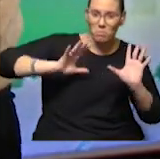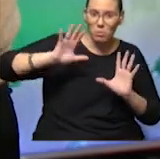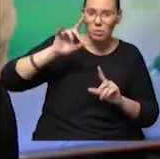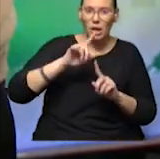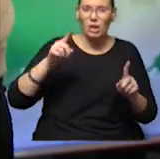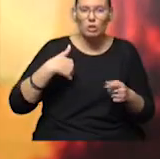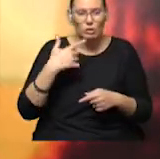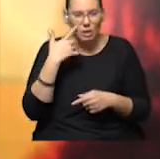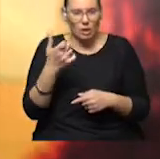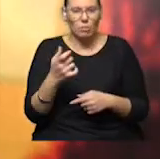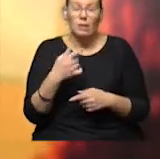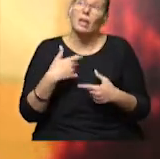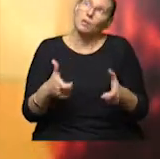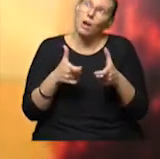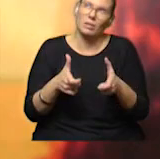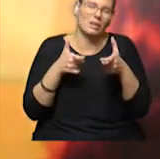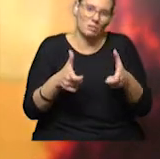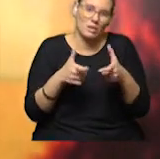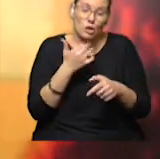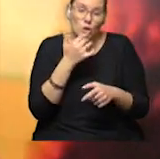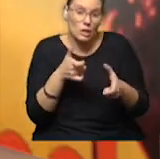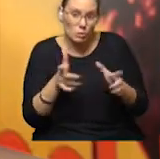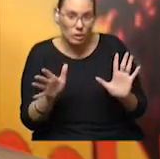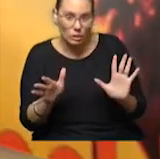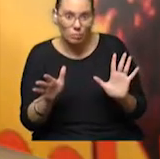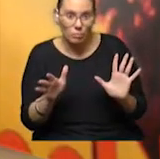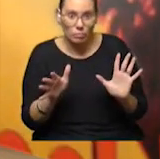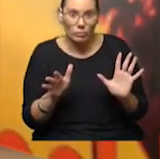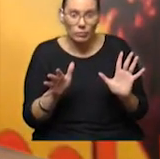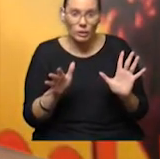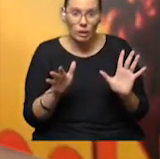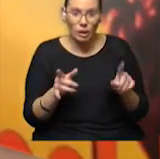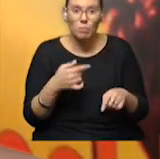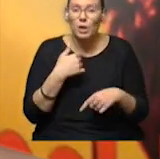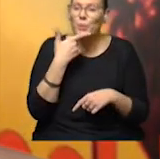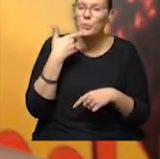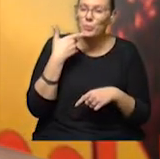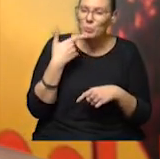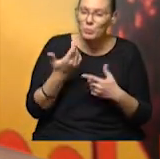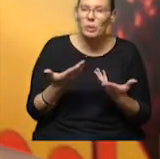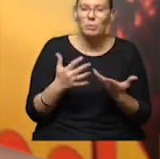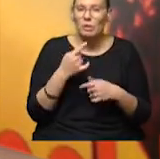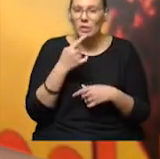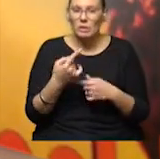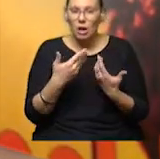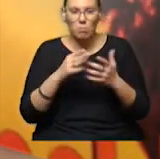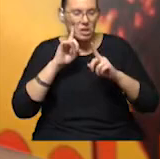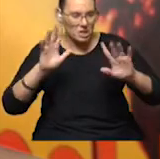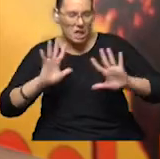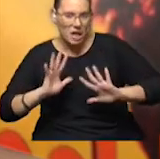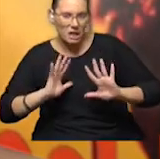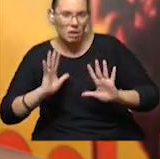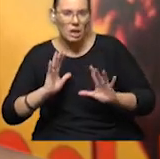tan... Qué suerte. No sé si ellos me dan énfasis en la dulzura, o sea, como que para mí se desprende de la murga. Se